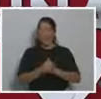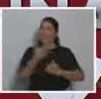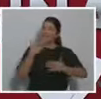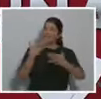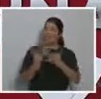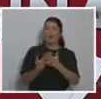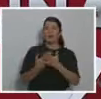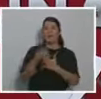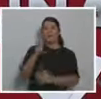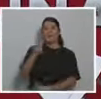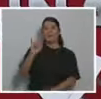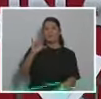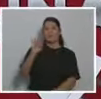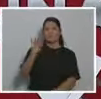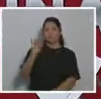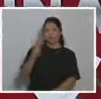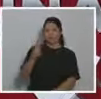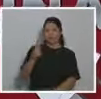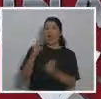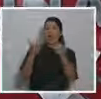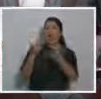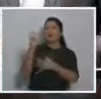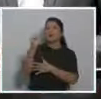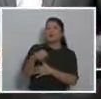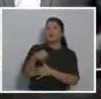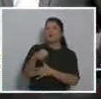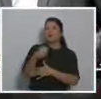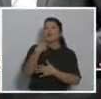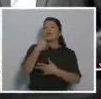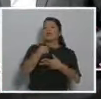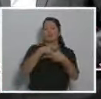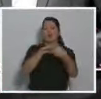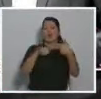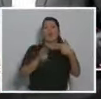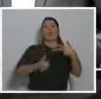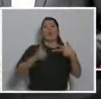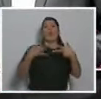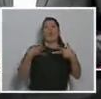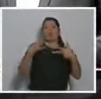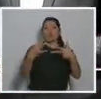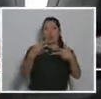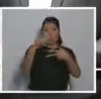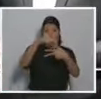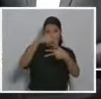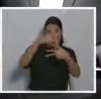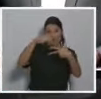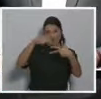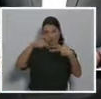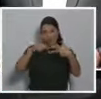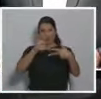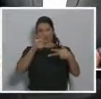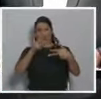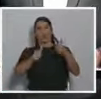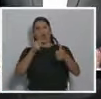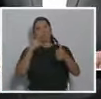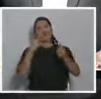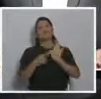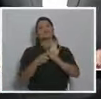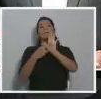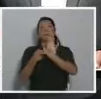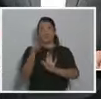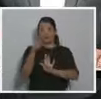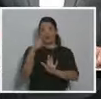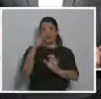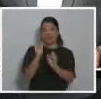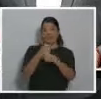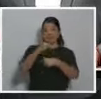dicha! Don Víctor, ahora sí, dígame, escoja alguno de los que estamos aquí presentes para que...